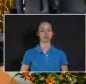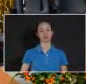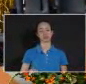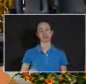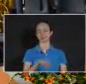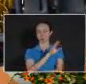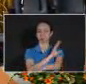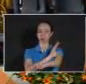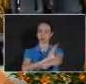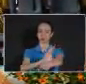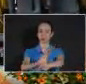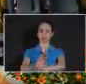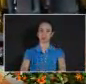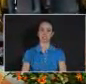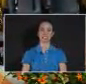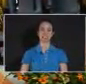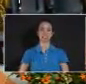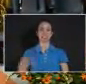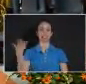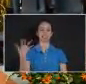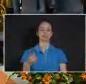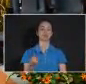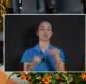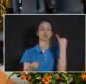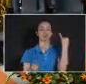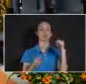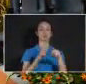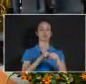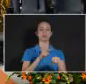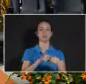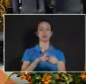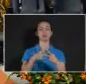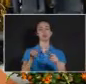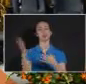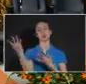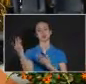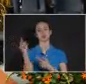sigamos. Híjole, ya se fue el tiempo, pero un ratito.